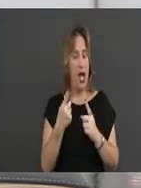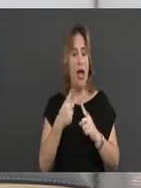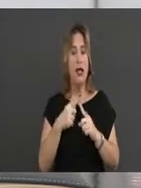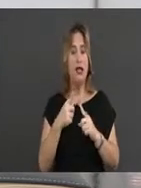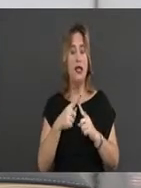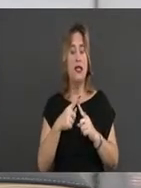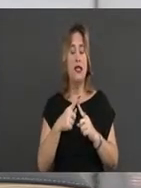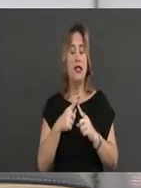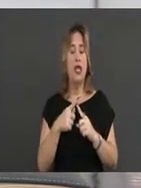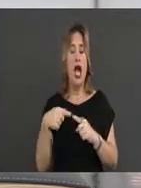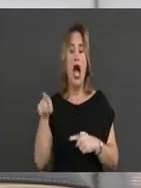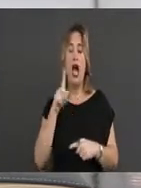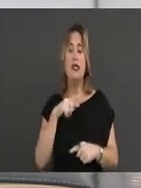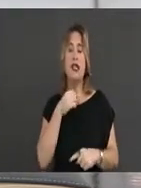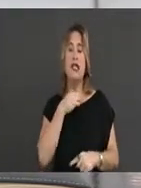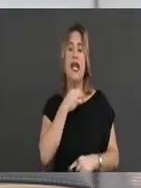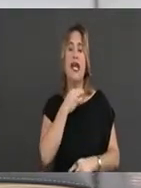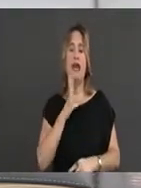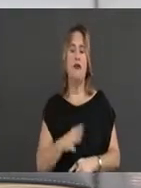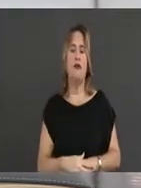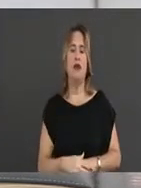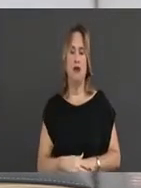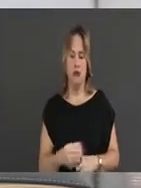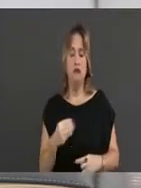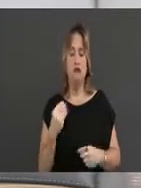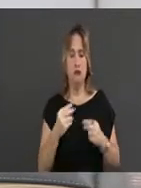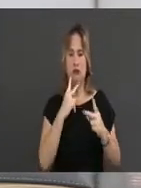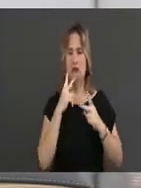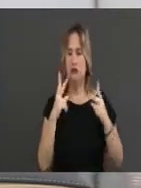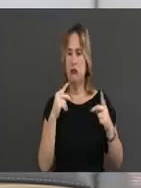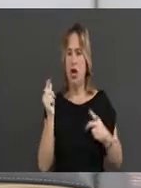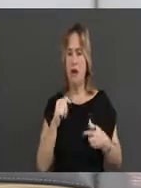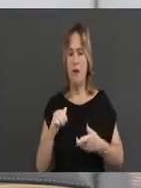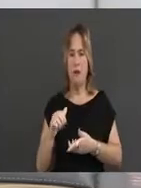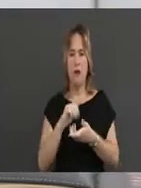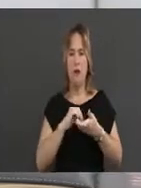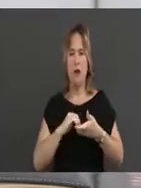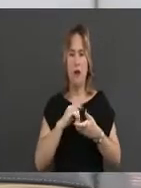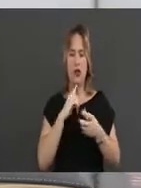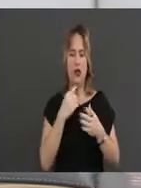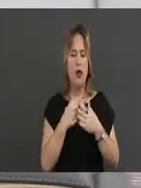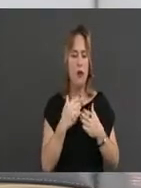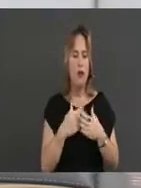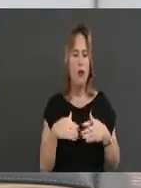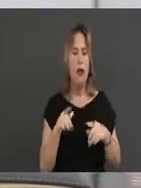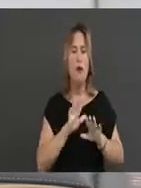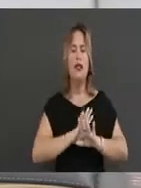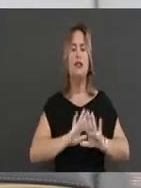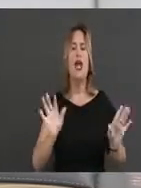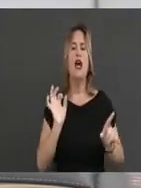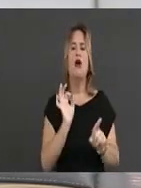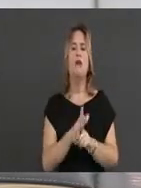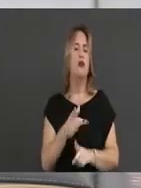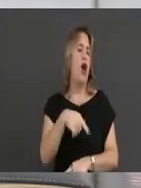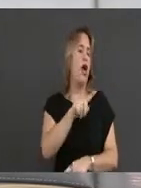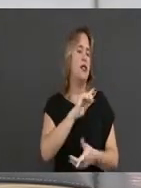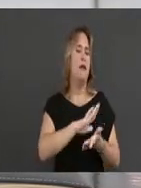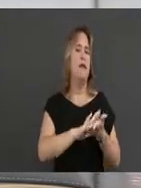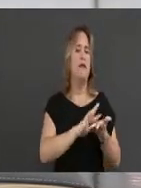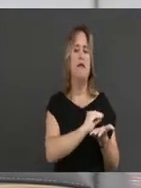Las Enramadas ayer, por ejemplo, prestó este servicio a algunos compañeros en el proceso de prueba, o sea que ya comenzó a prestar el